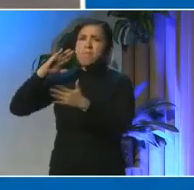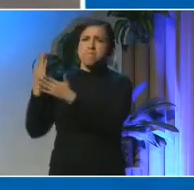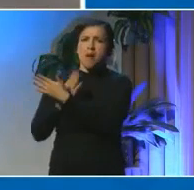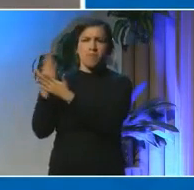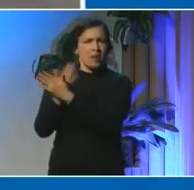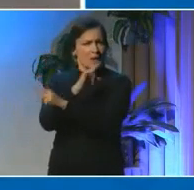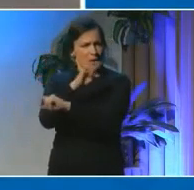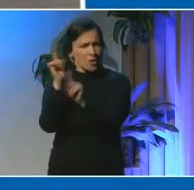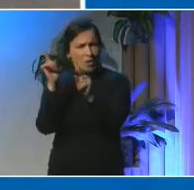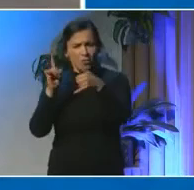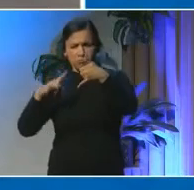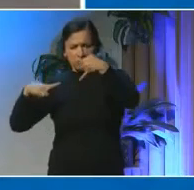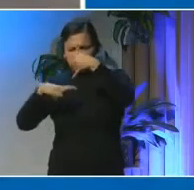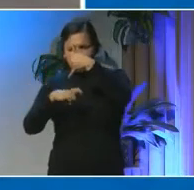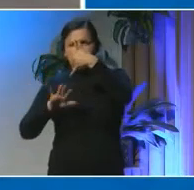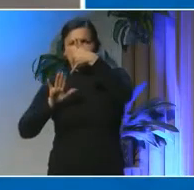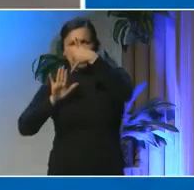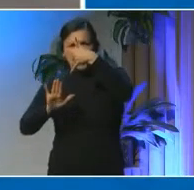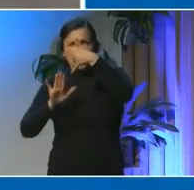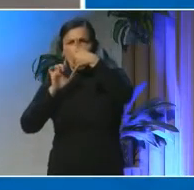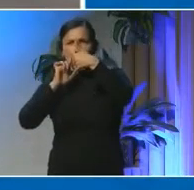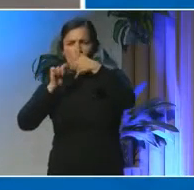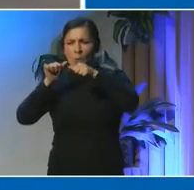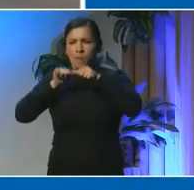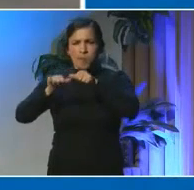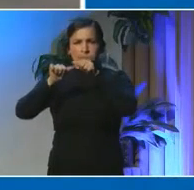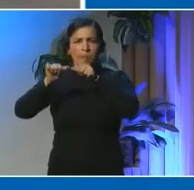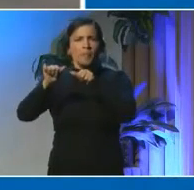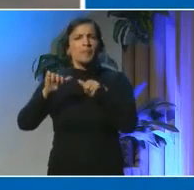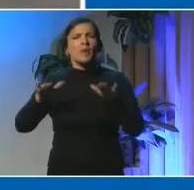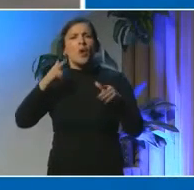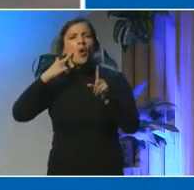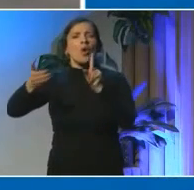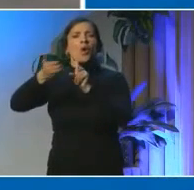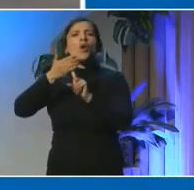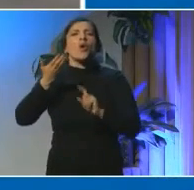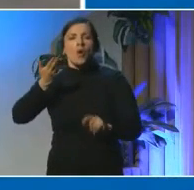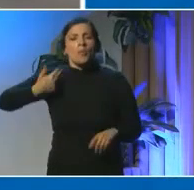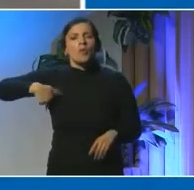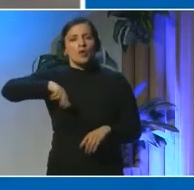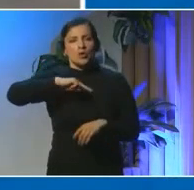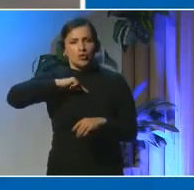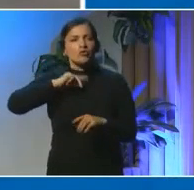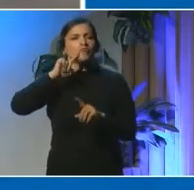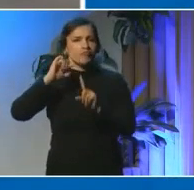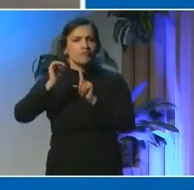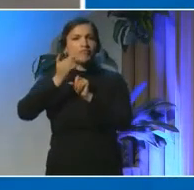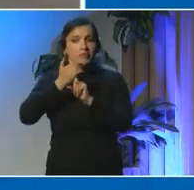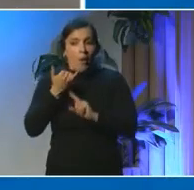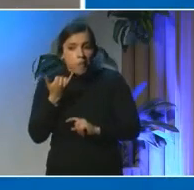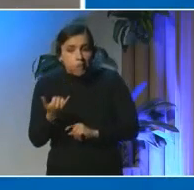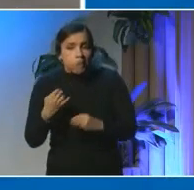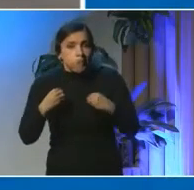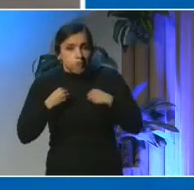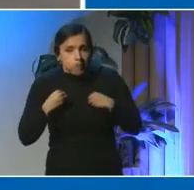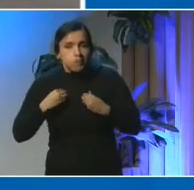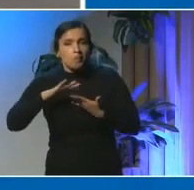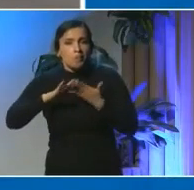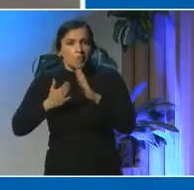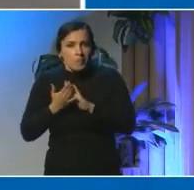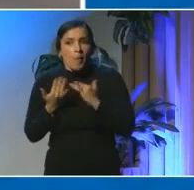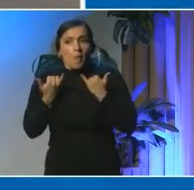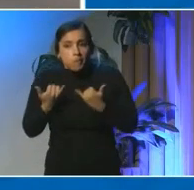el Amazonas Y eso cómo lo logramos nosotros lo logramos trabajando con las comunidades que están en En